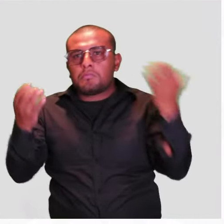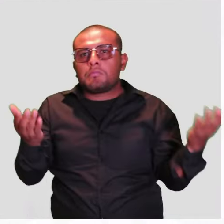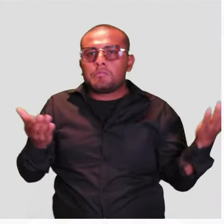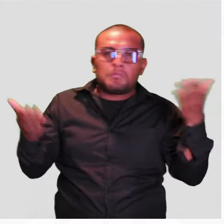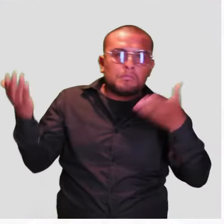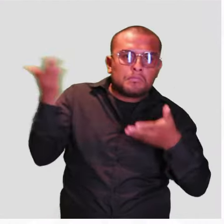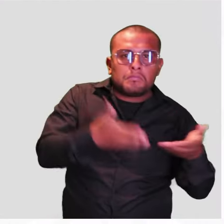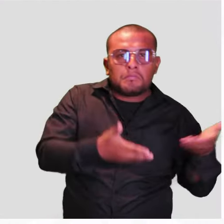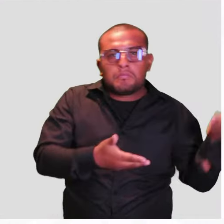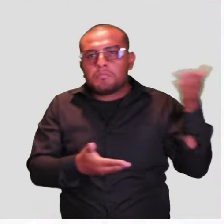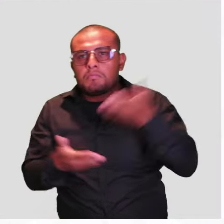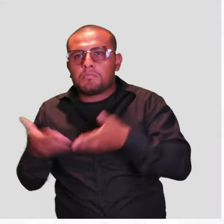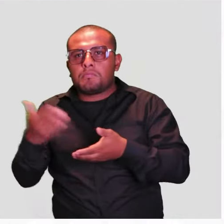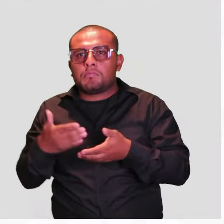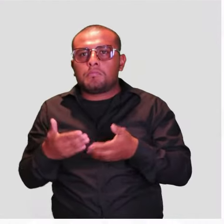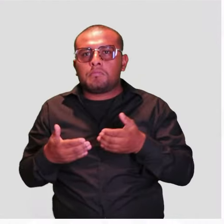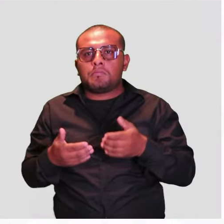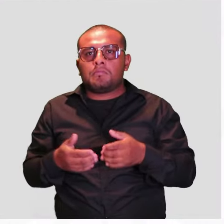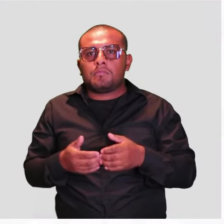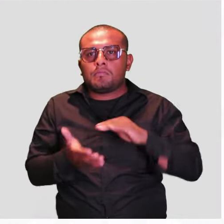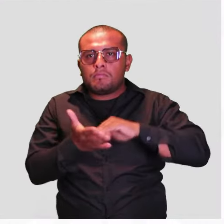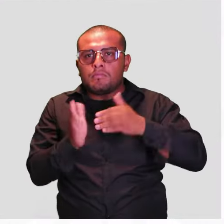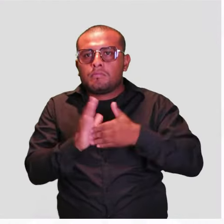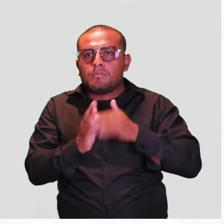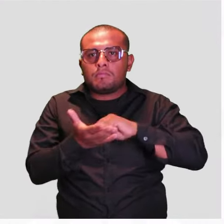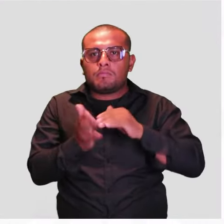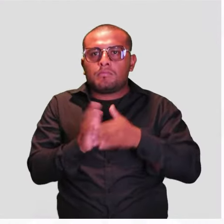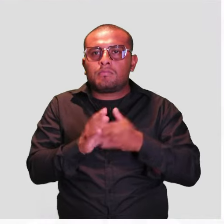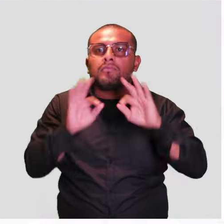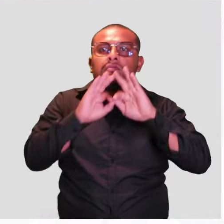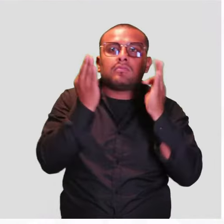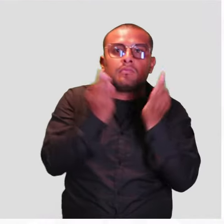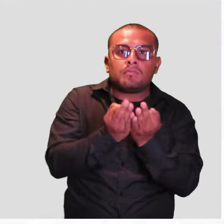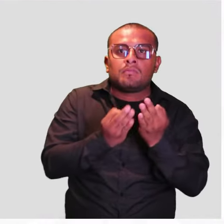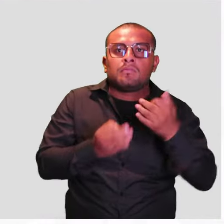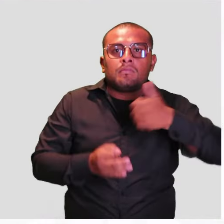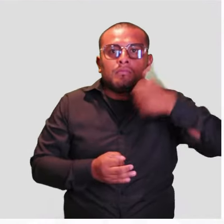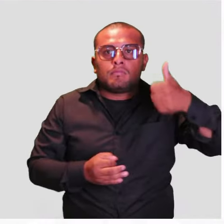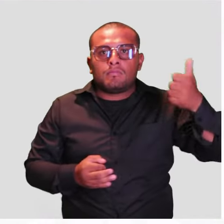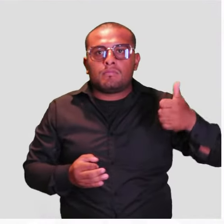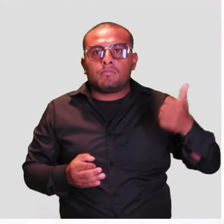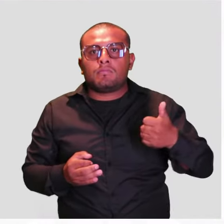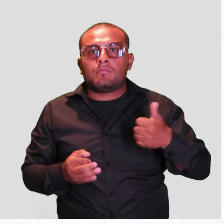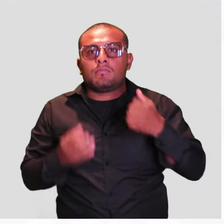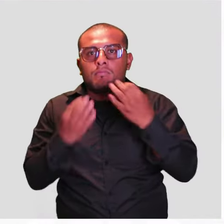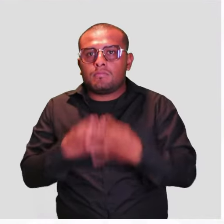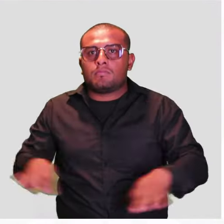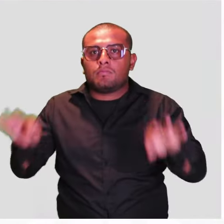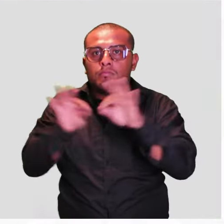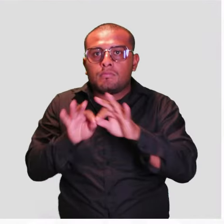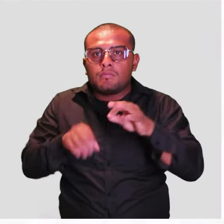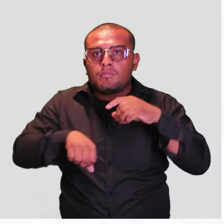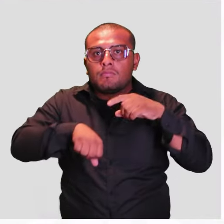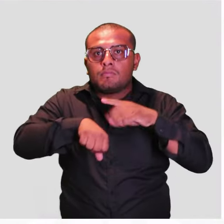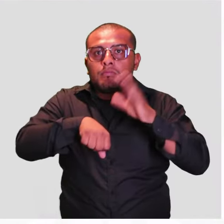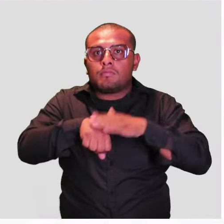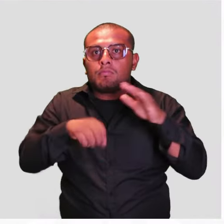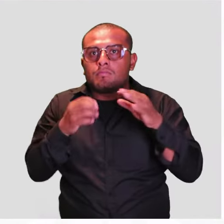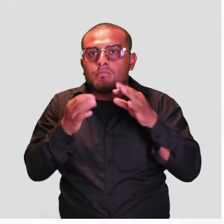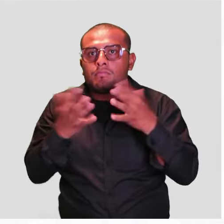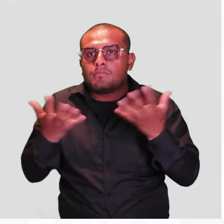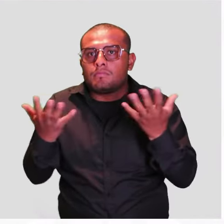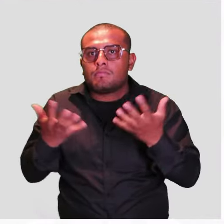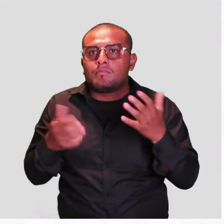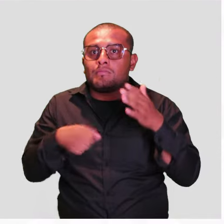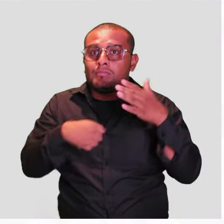cuáles son sus estrategias, cuáles son las propuestas más importantes que tienen ustedes para los sanjuanenses, y que este próximo 2 de